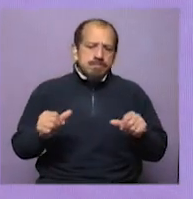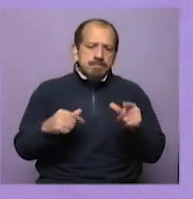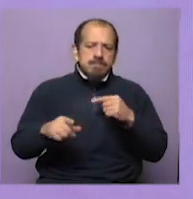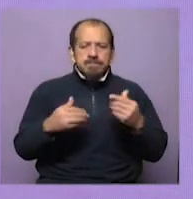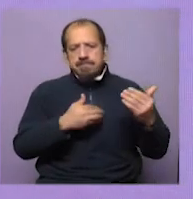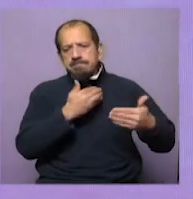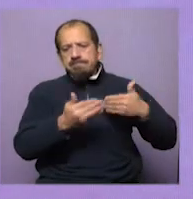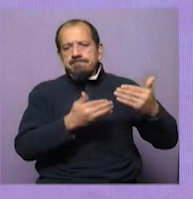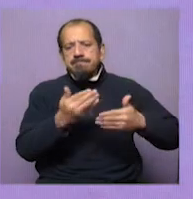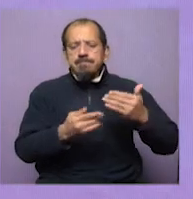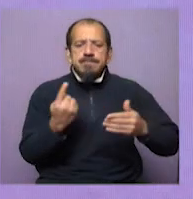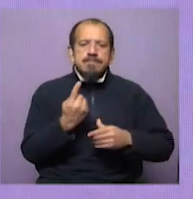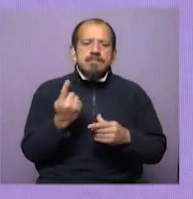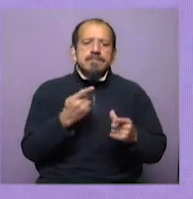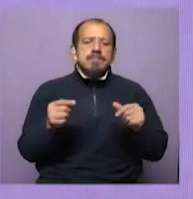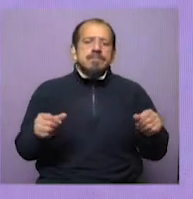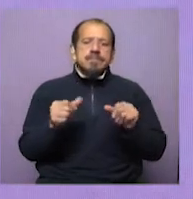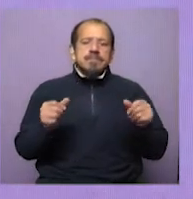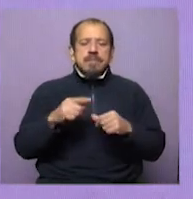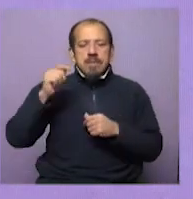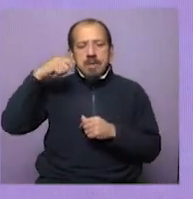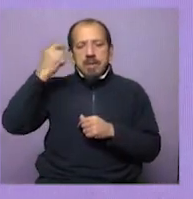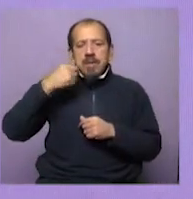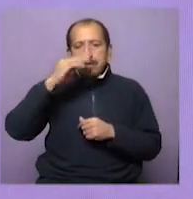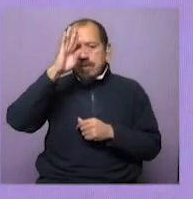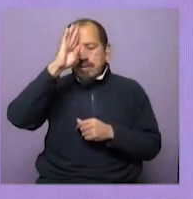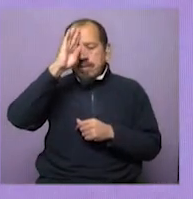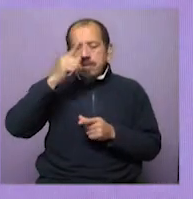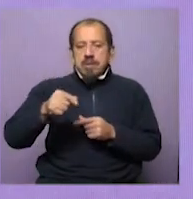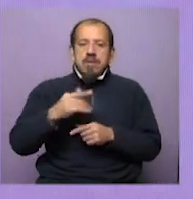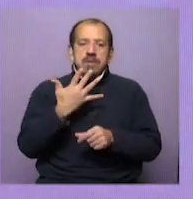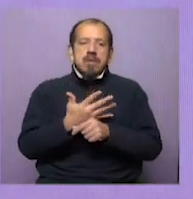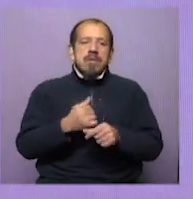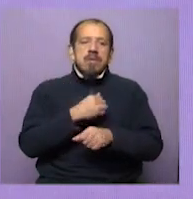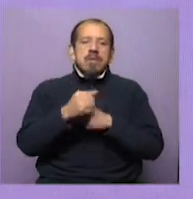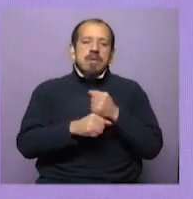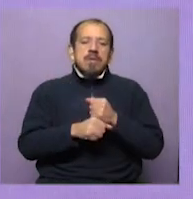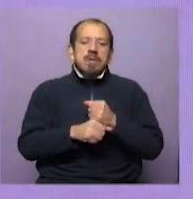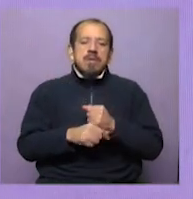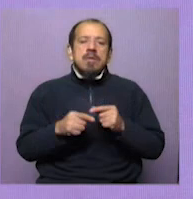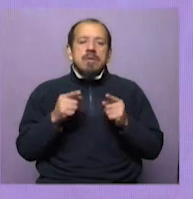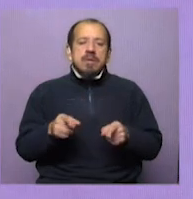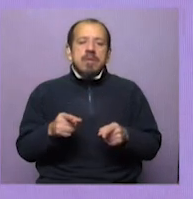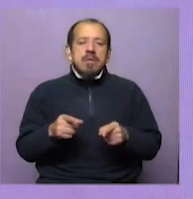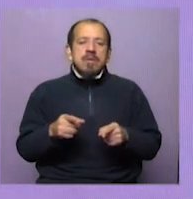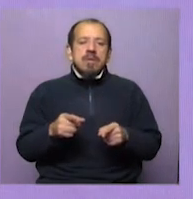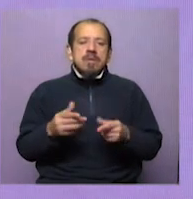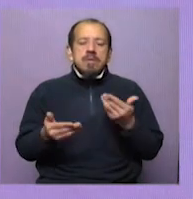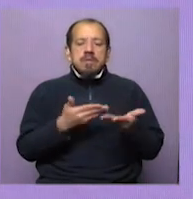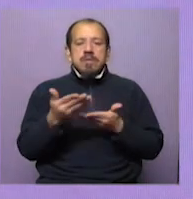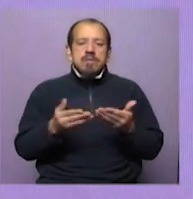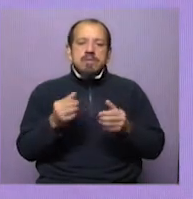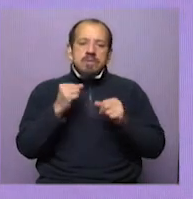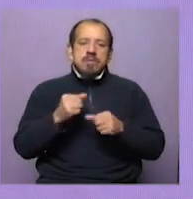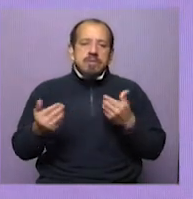un proceso solo, haces la peli y después ahí aprendiste algo y después son 5 años. Bueno, acá estás con pares, podés compartir, claro,